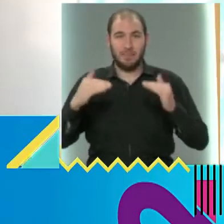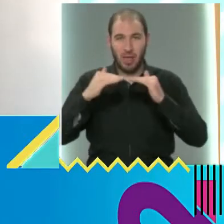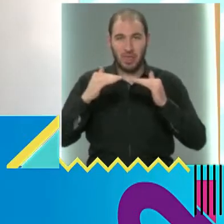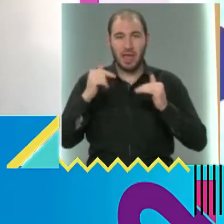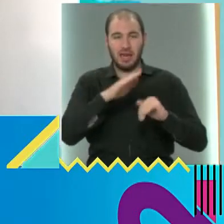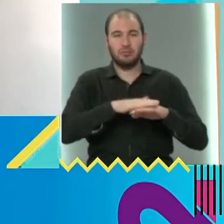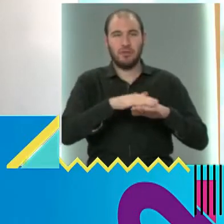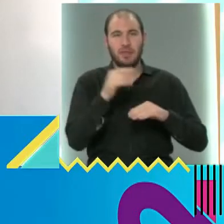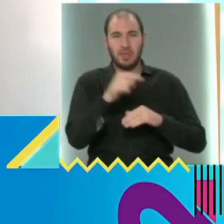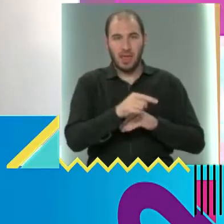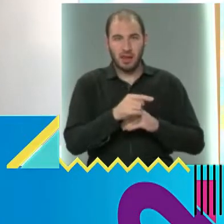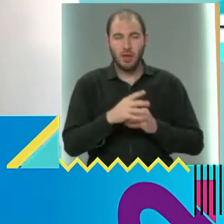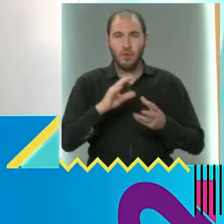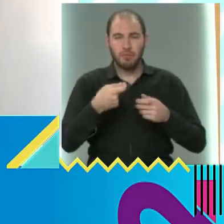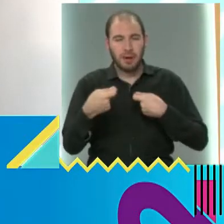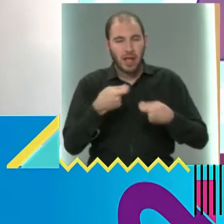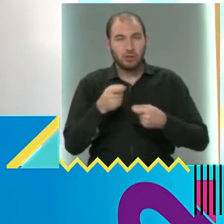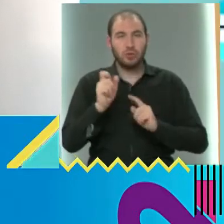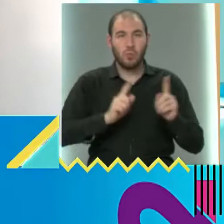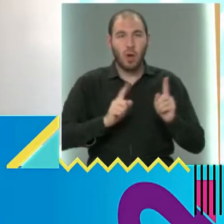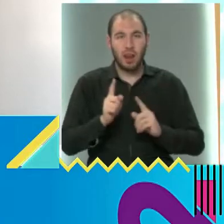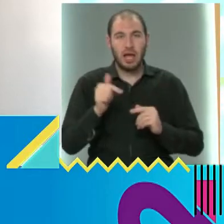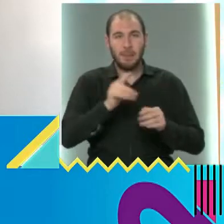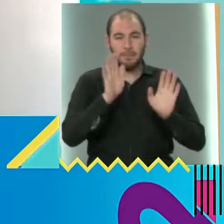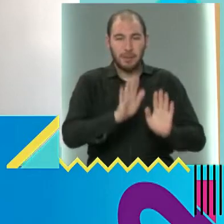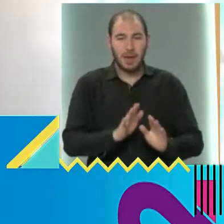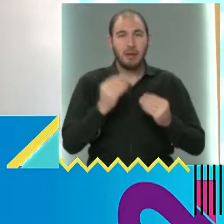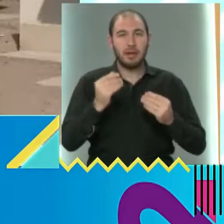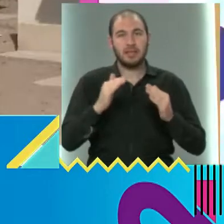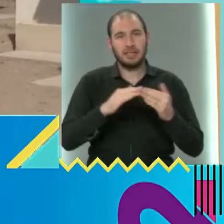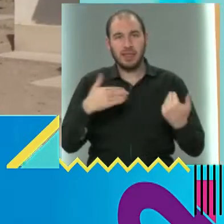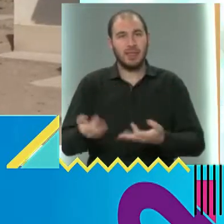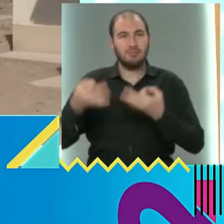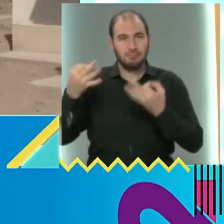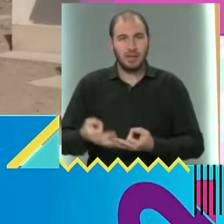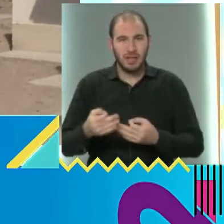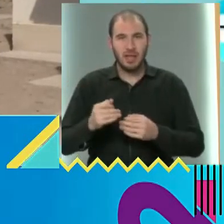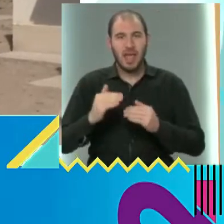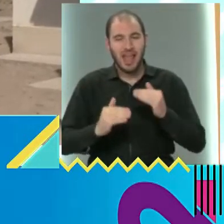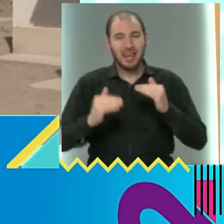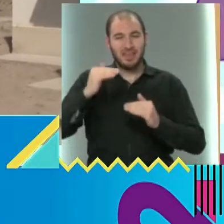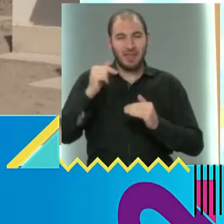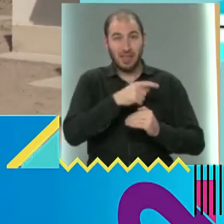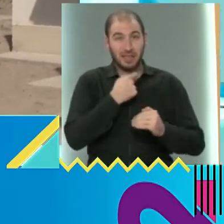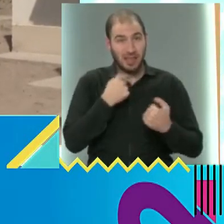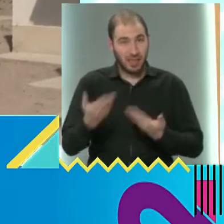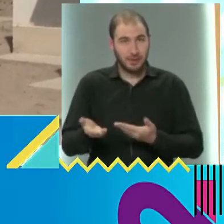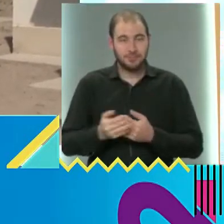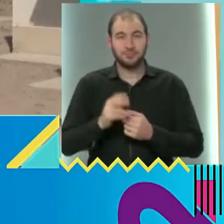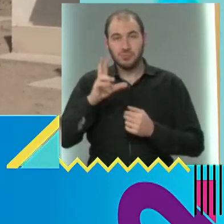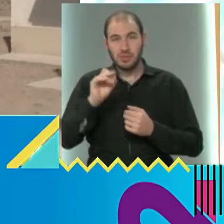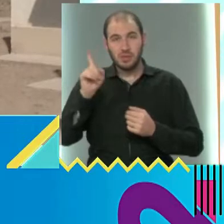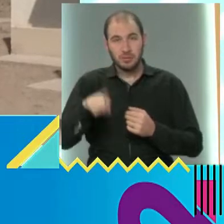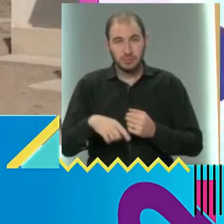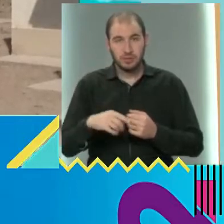su responsabilidad qué tipo de negocio va a organizar para darle una vivienda digna a cierto nivel que él quiera entregar, y el